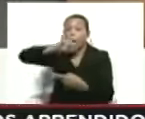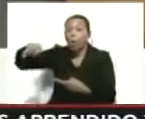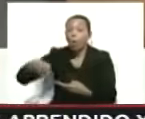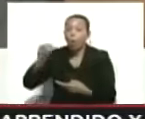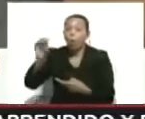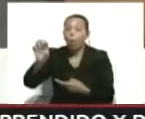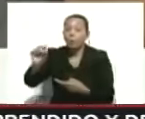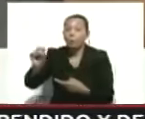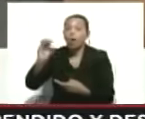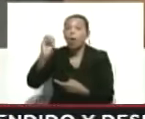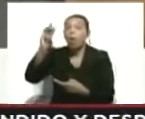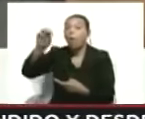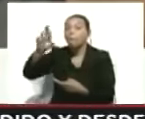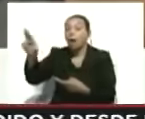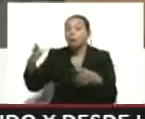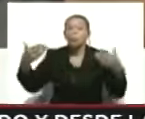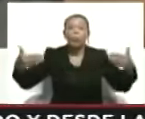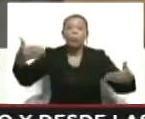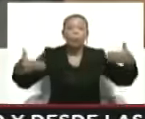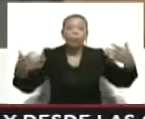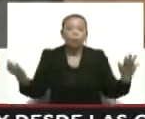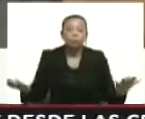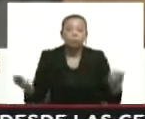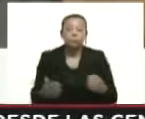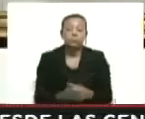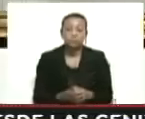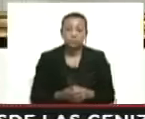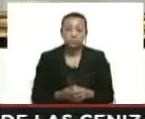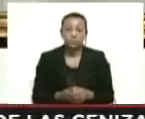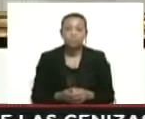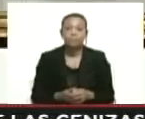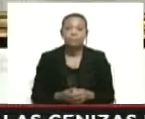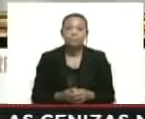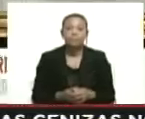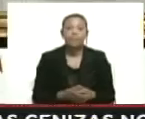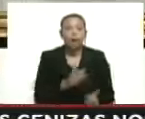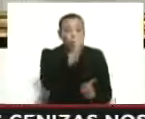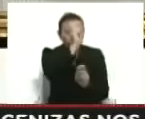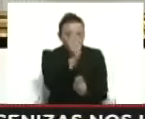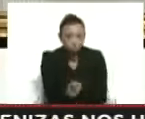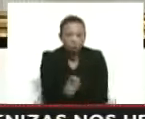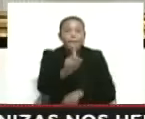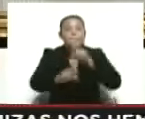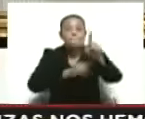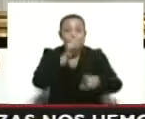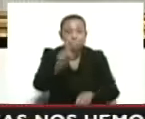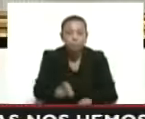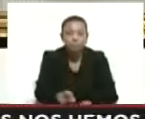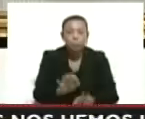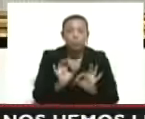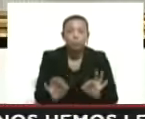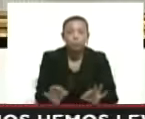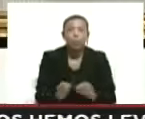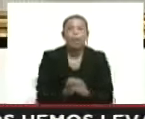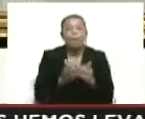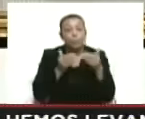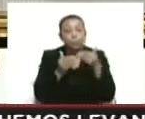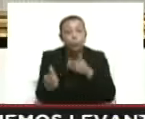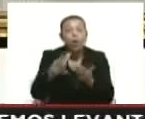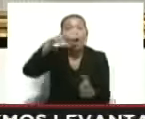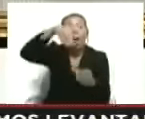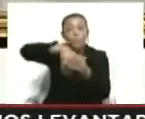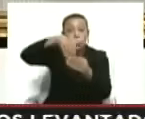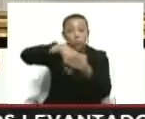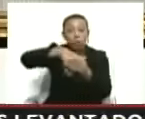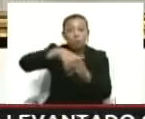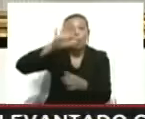Omar Molina. Es todo, ciudadano director de debate. En consideración, también procederemos a la votación